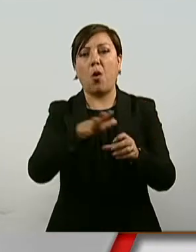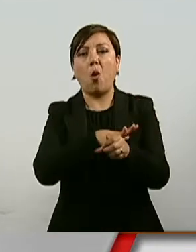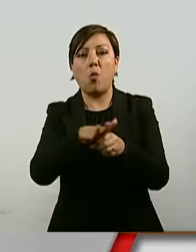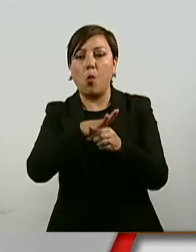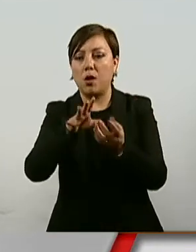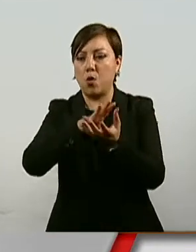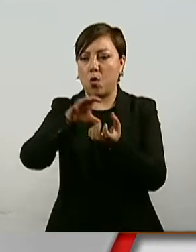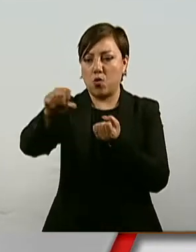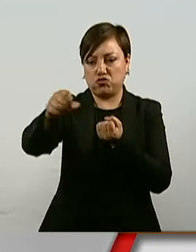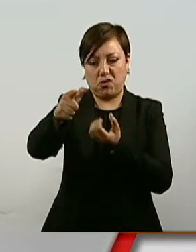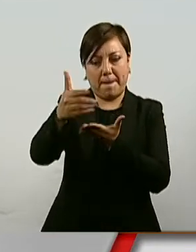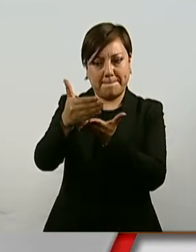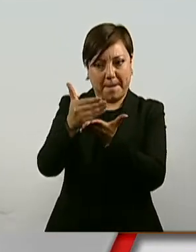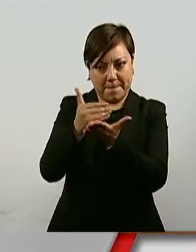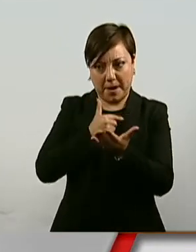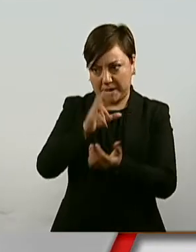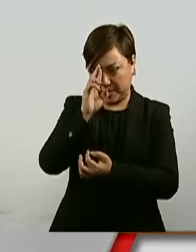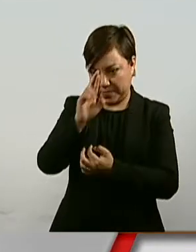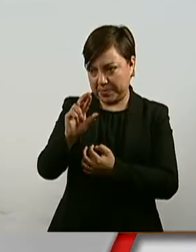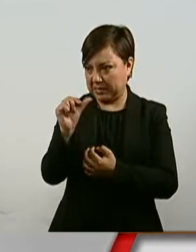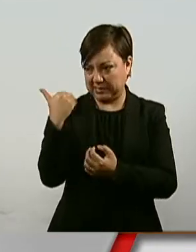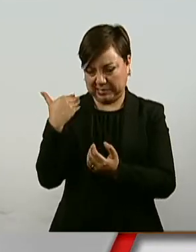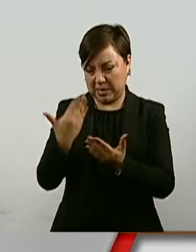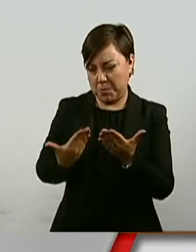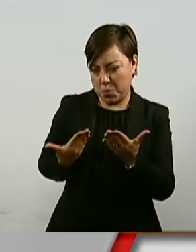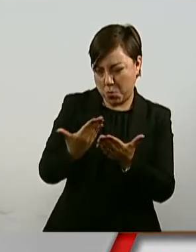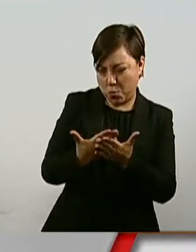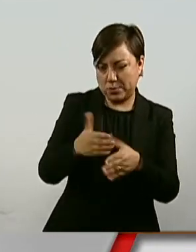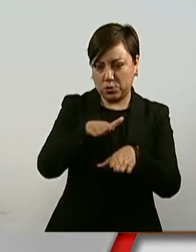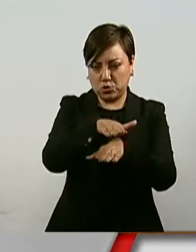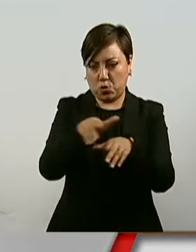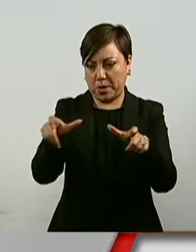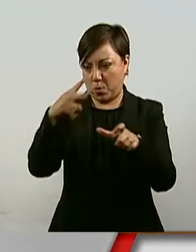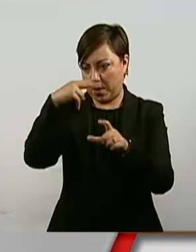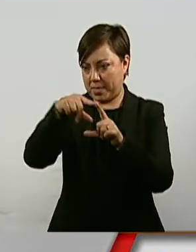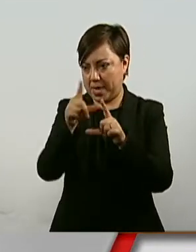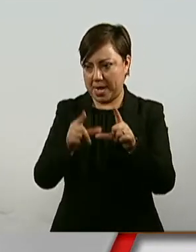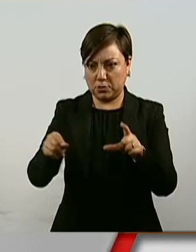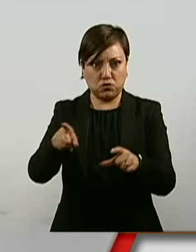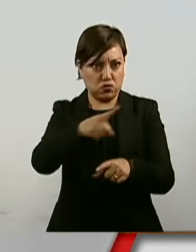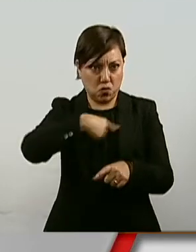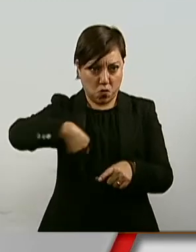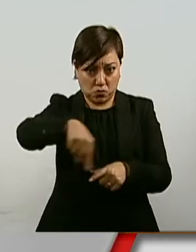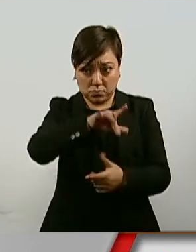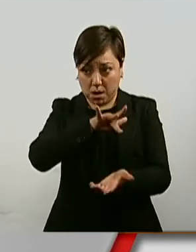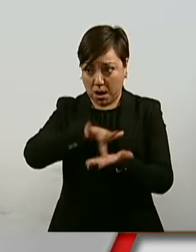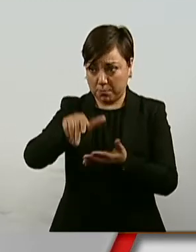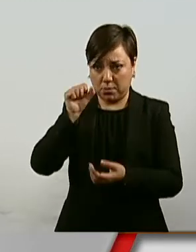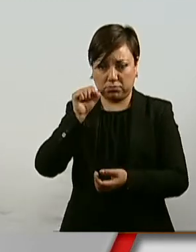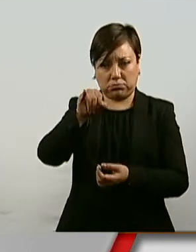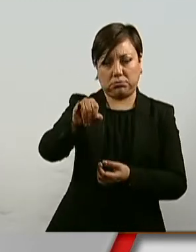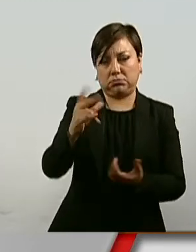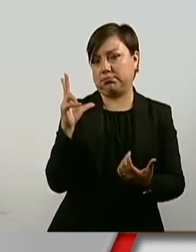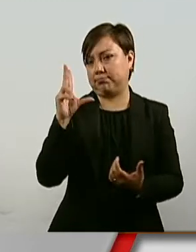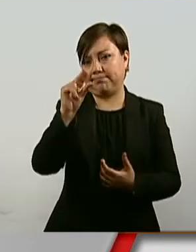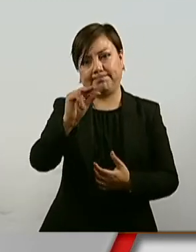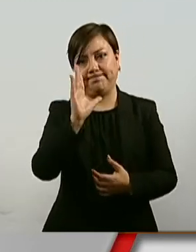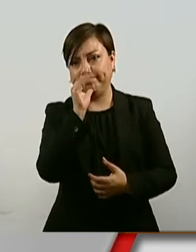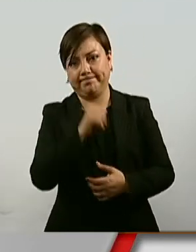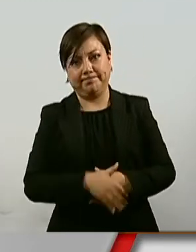Por ello, la reciente propuesta de la Guardia Nacional no puede ser acompañada por nuestro grupo